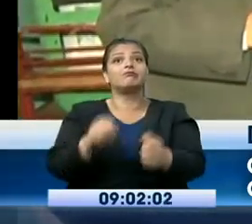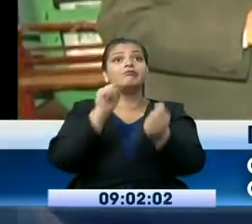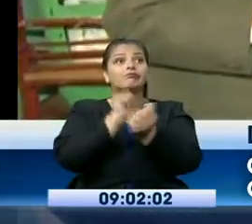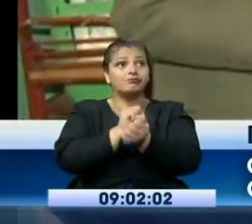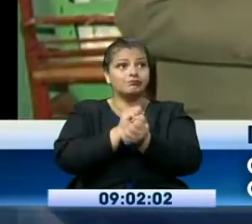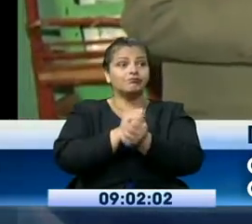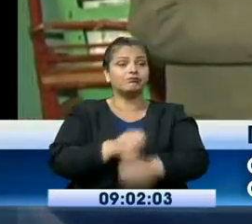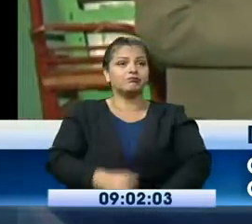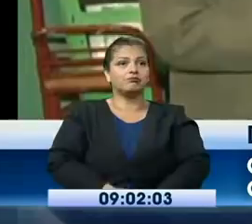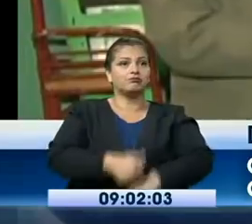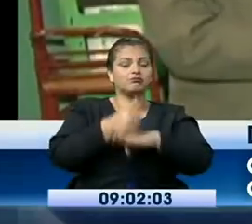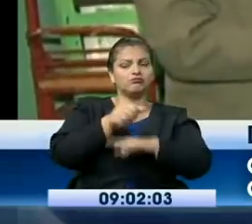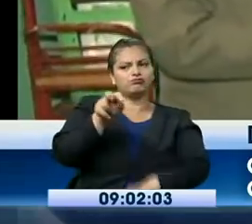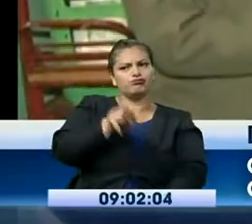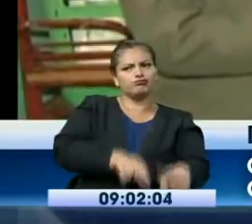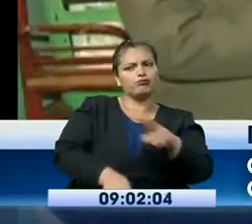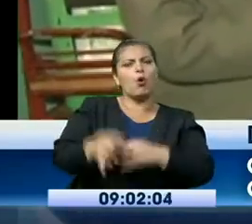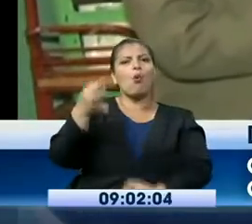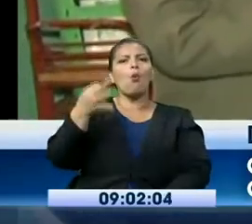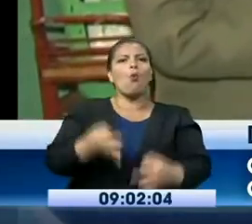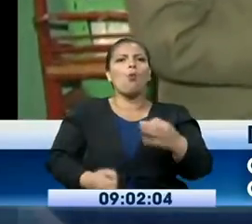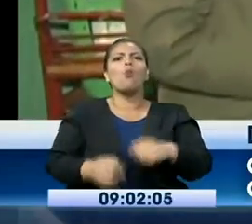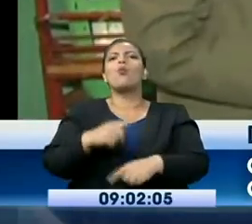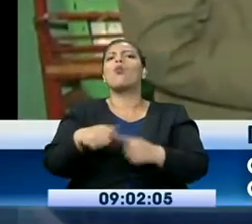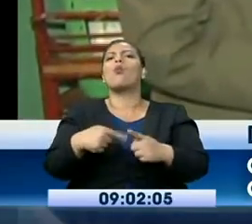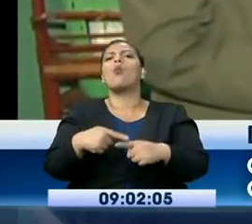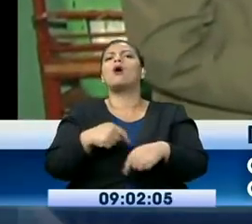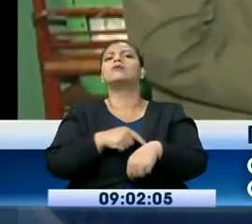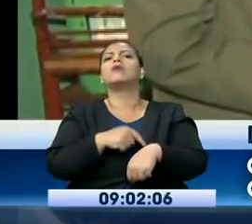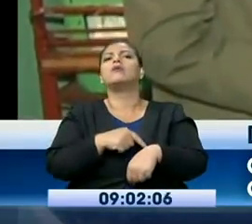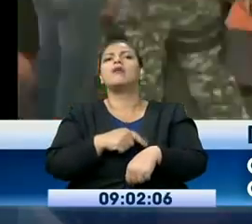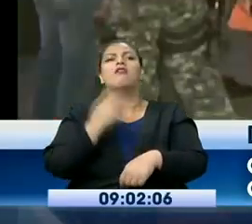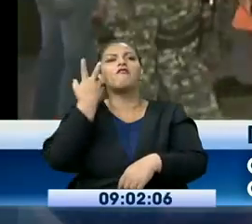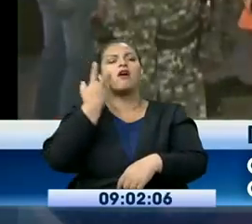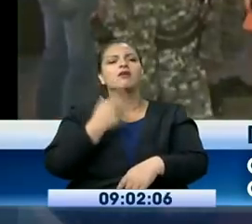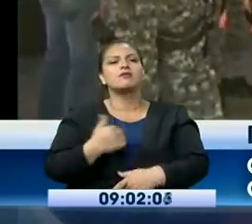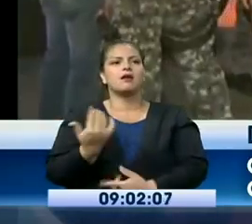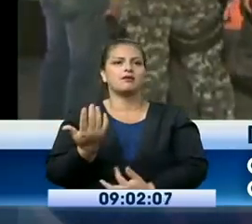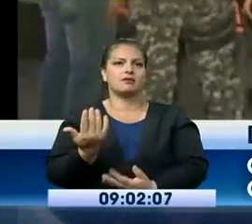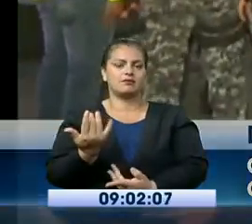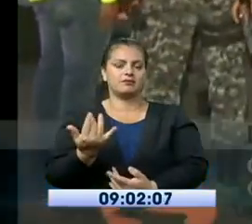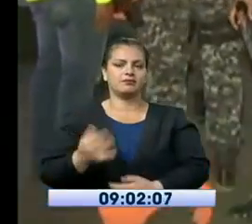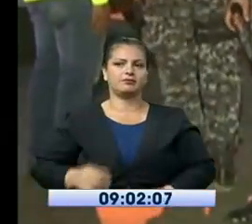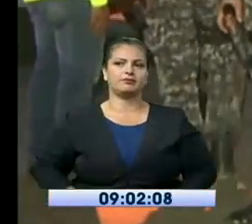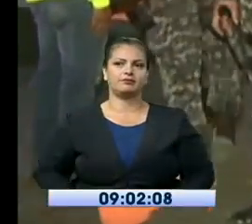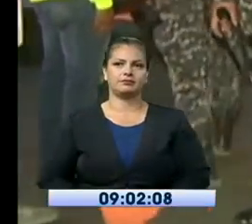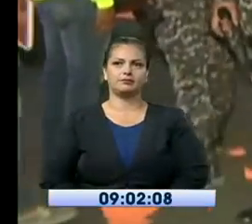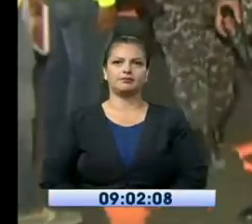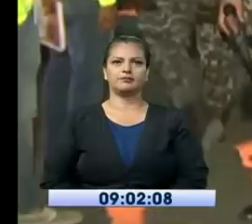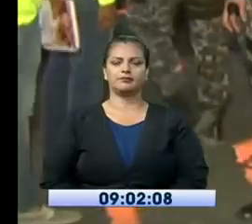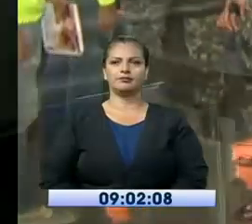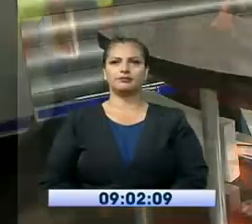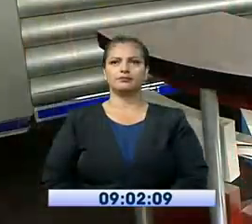de la audiencia de formulación de cargos se informó ítalo ruiz